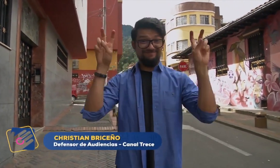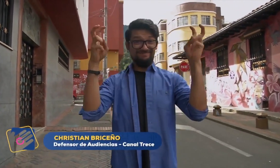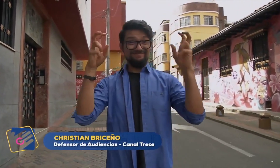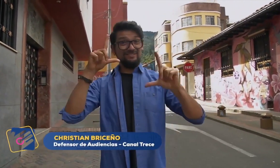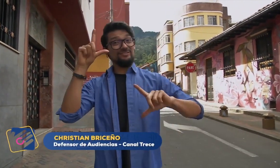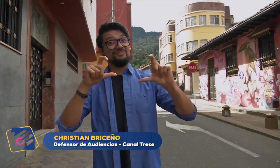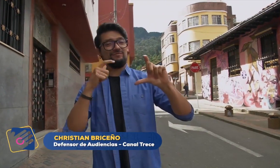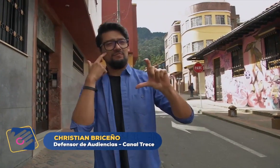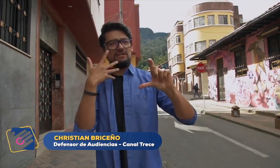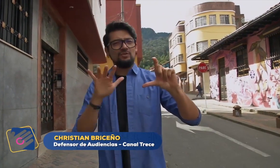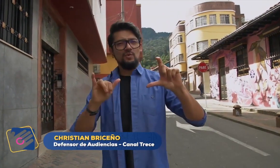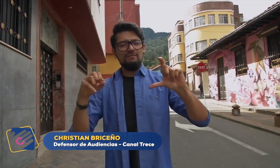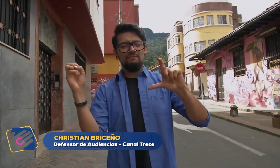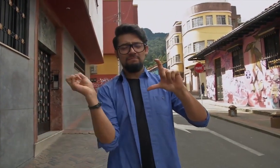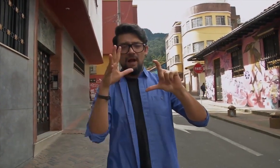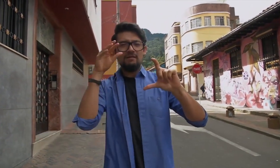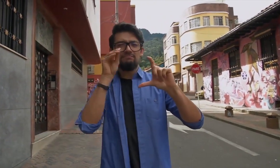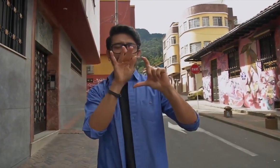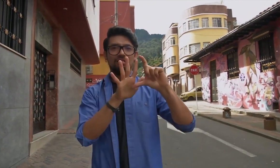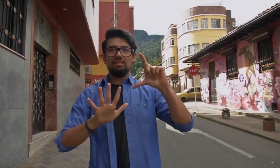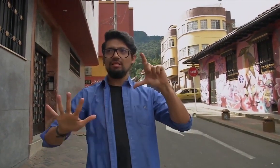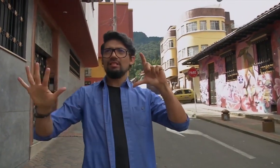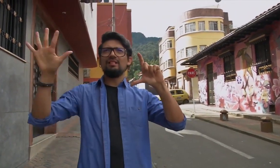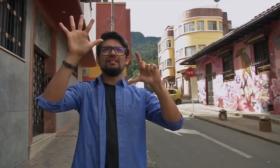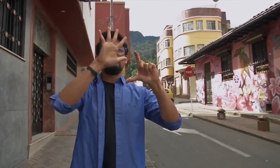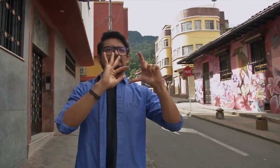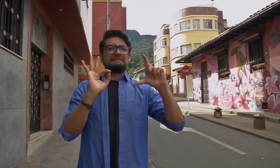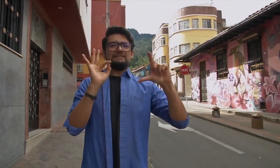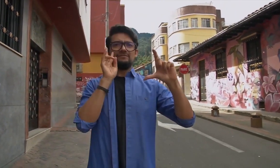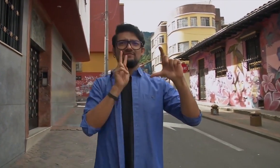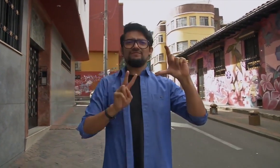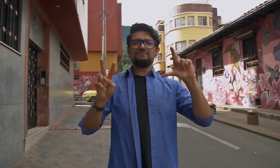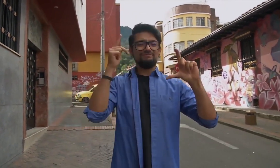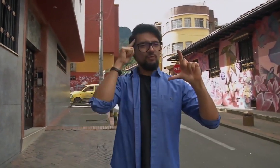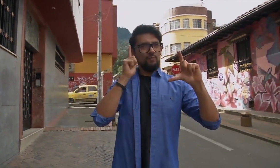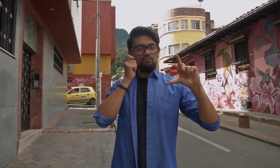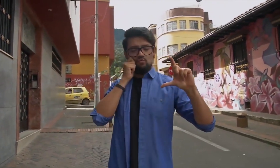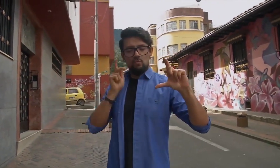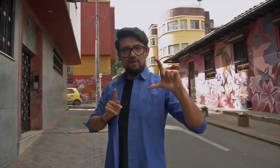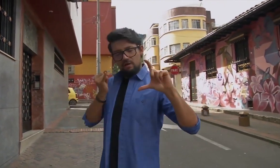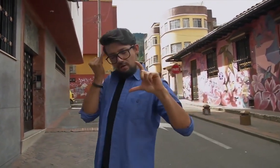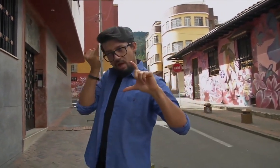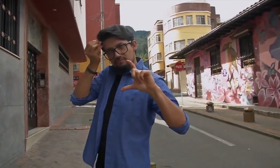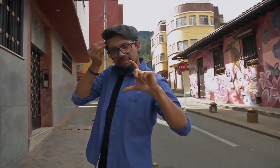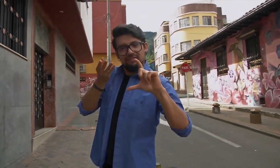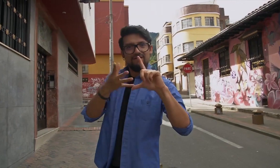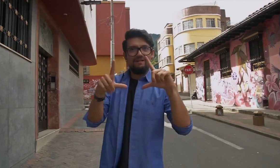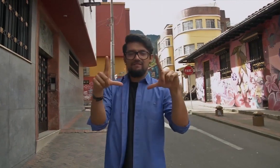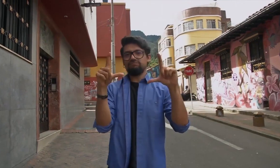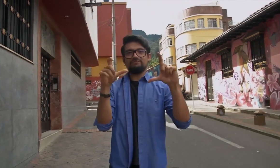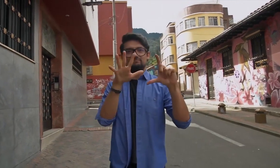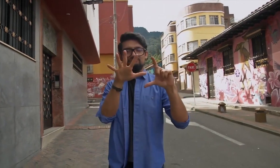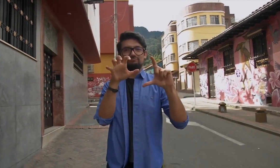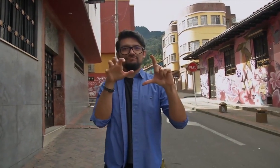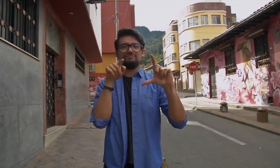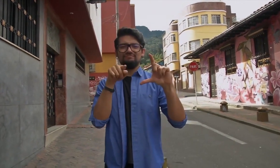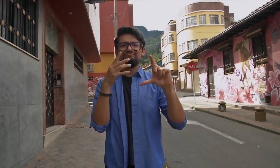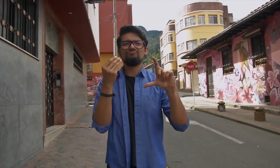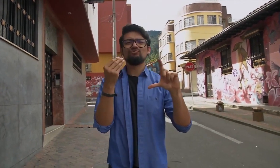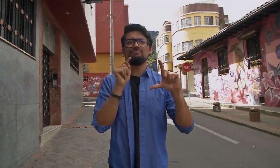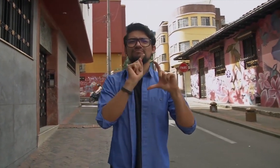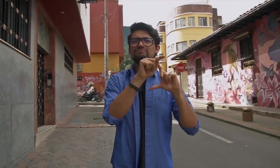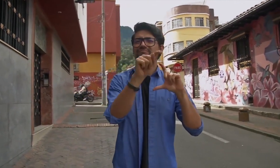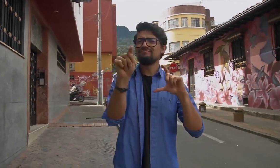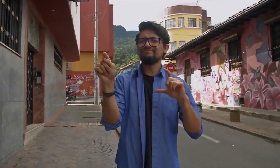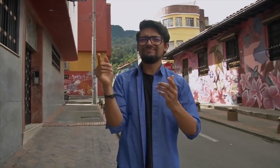La fotografía es el acto de magia inmediata más espectacular que el hombre ha creado. El hecho de